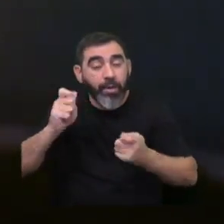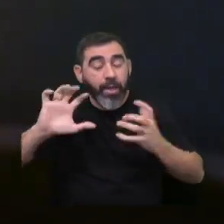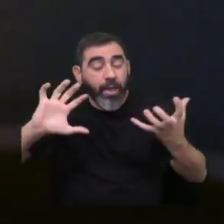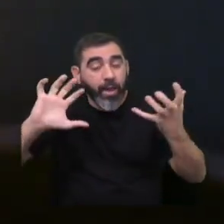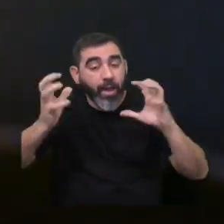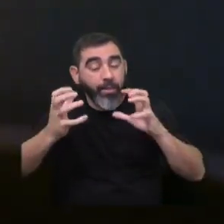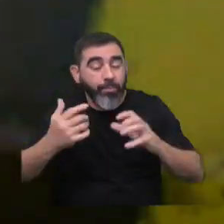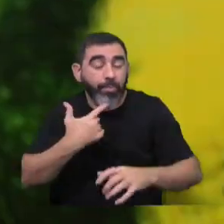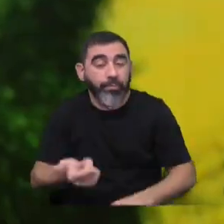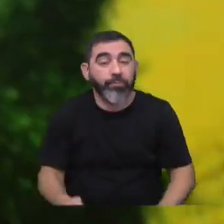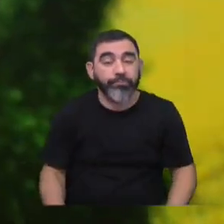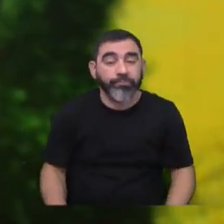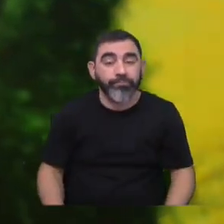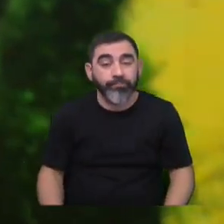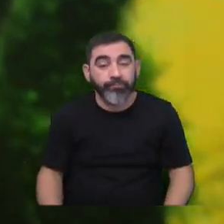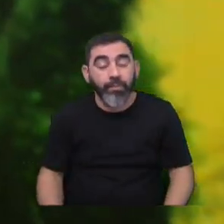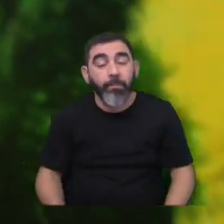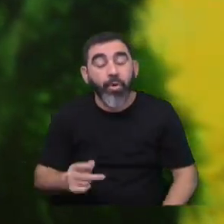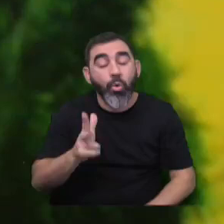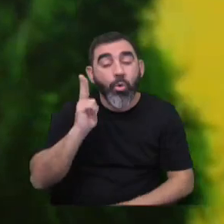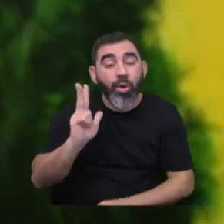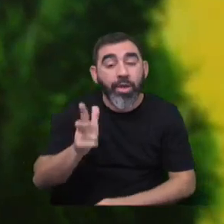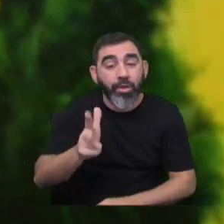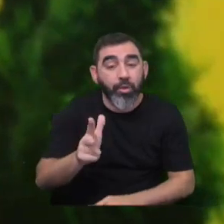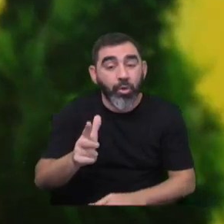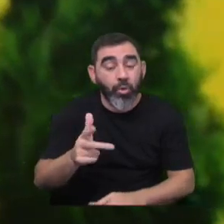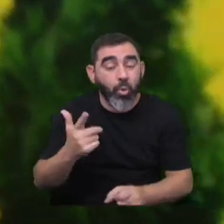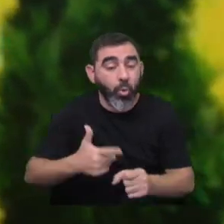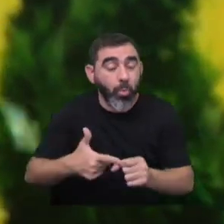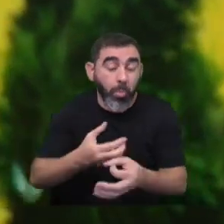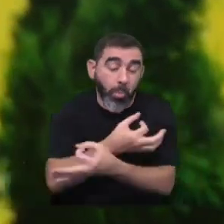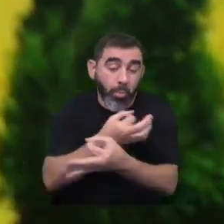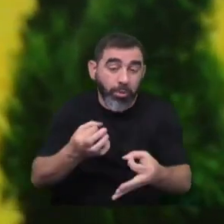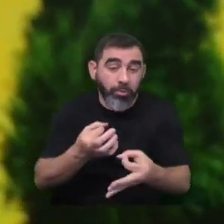climático y demás. Sin embargo, el hidrógeno, que como combustible es bárbaro, como